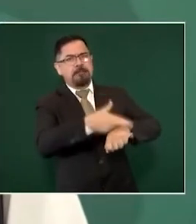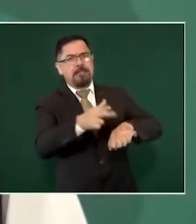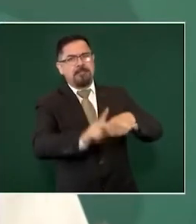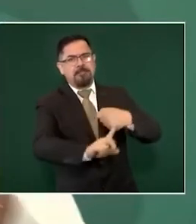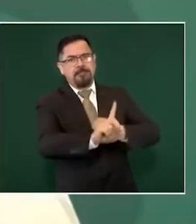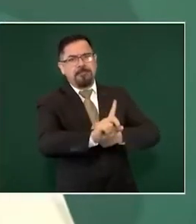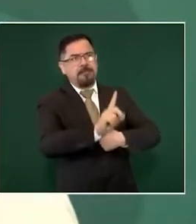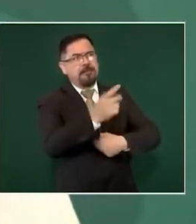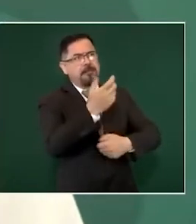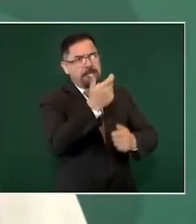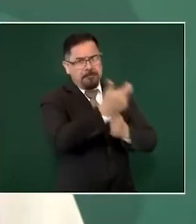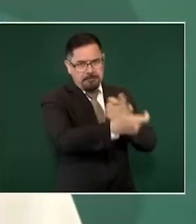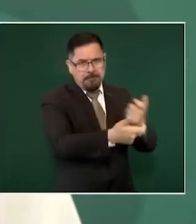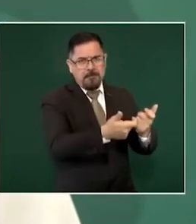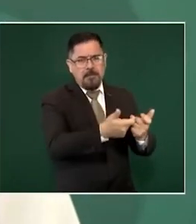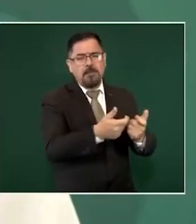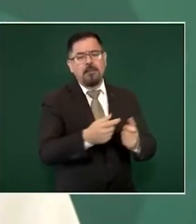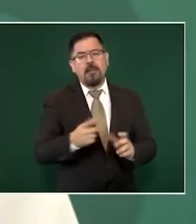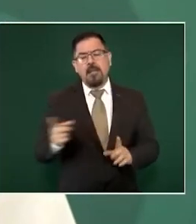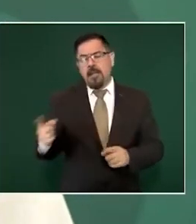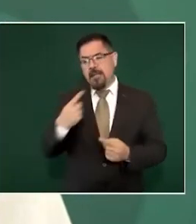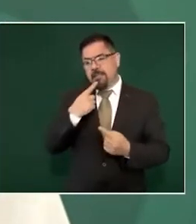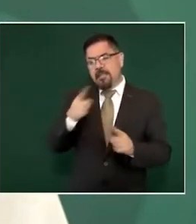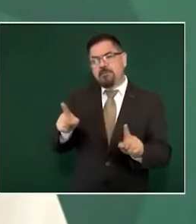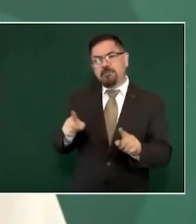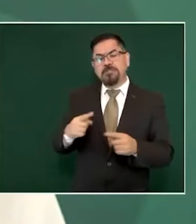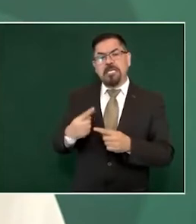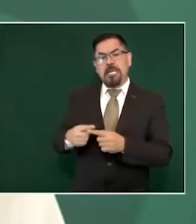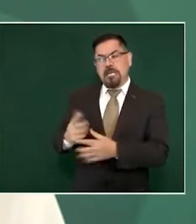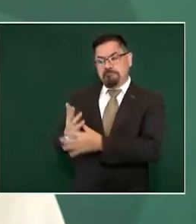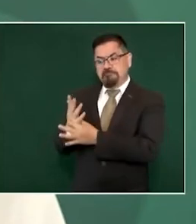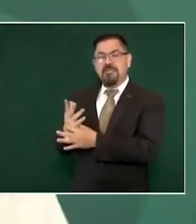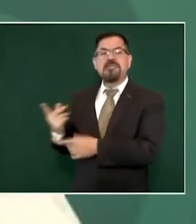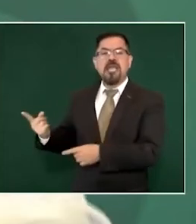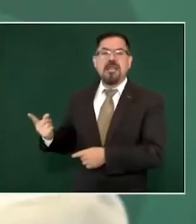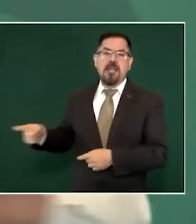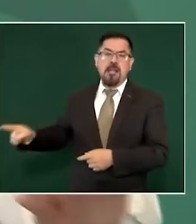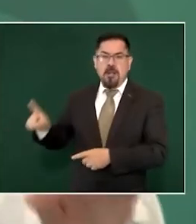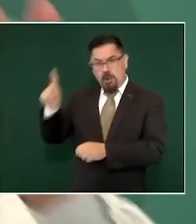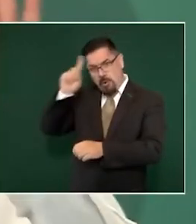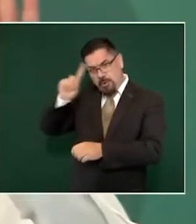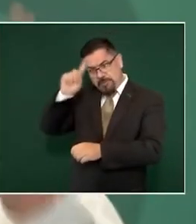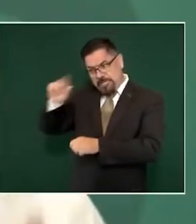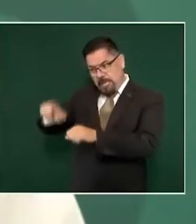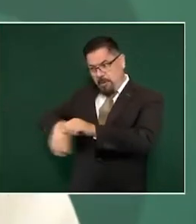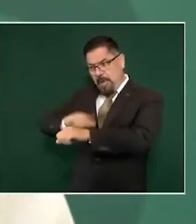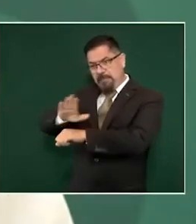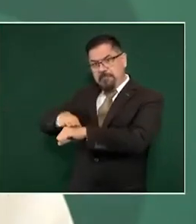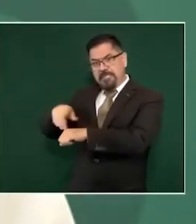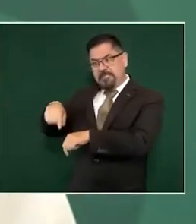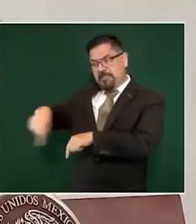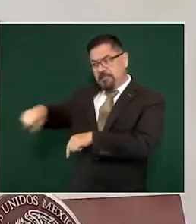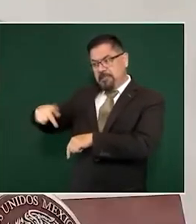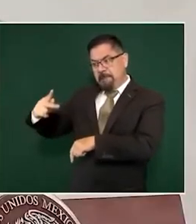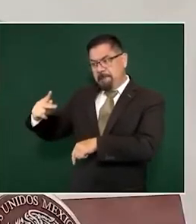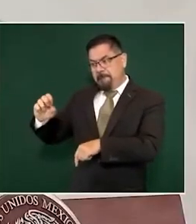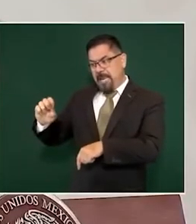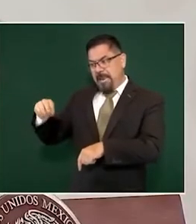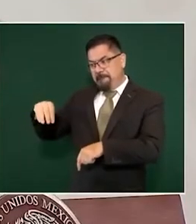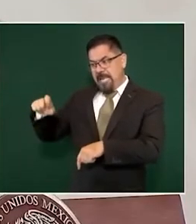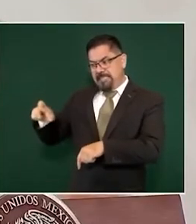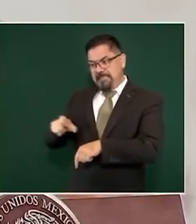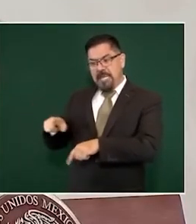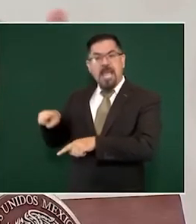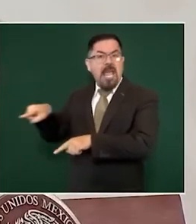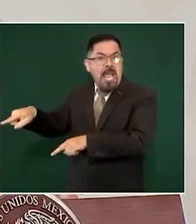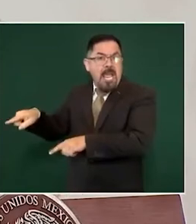Petróleos Mexicanos previa autorización del Consejo de Administración, y son ellos los que tienen que